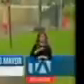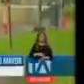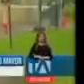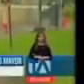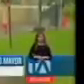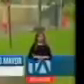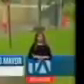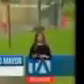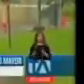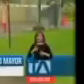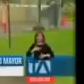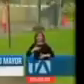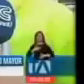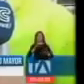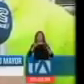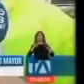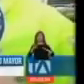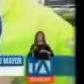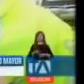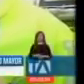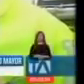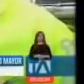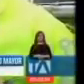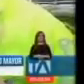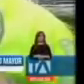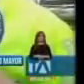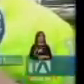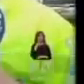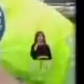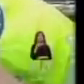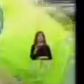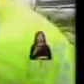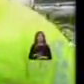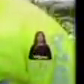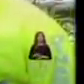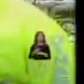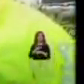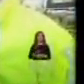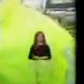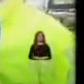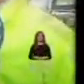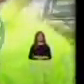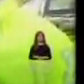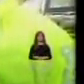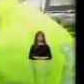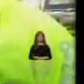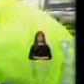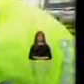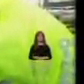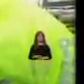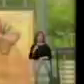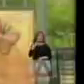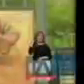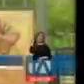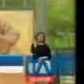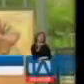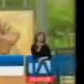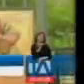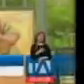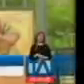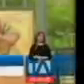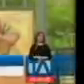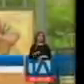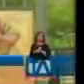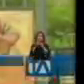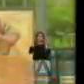también intentar quitarse la vida. Había intentado cortarse, presenta una herida a la altura del cuello. Recibió rápida